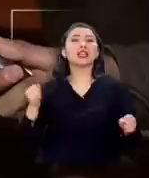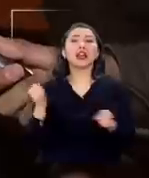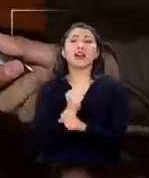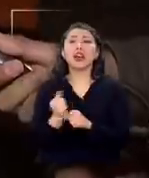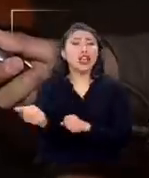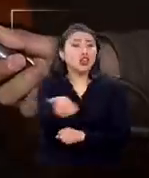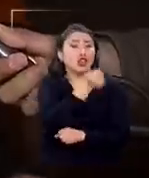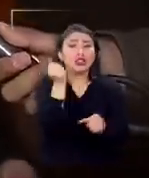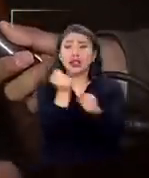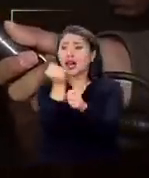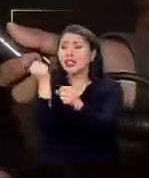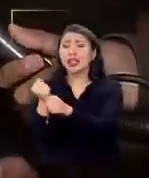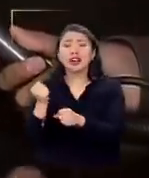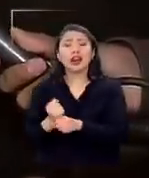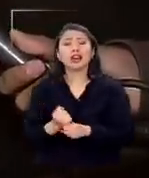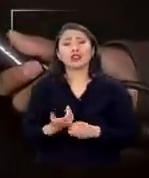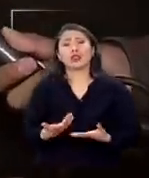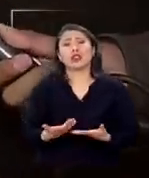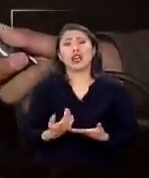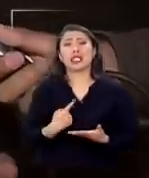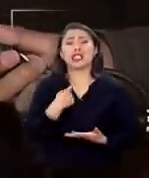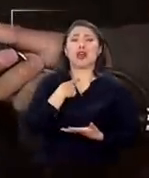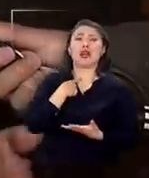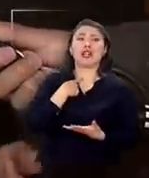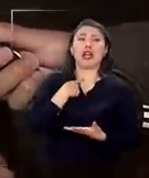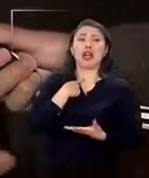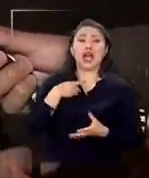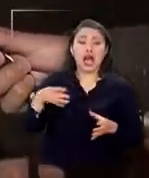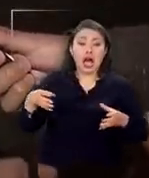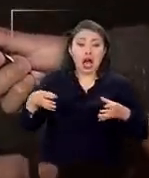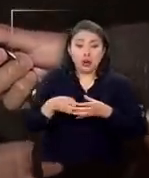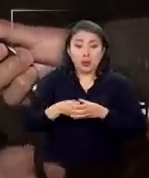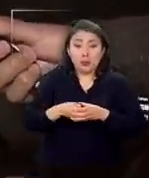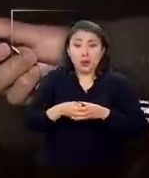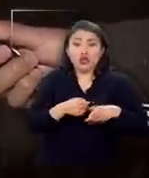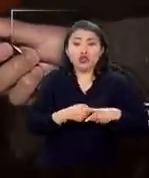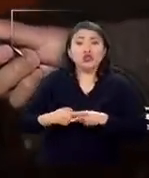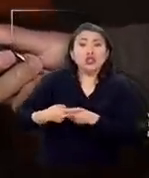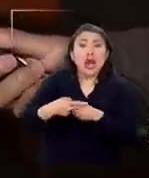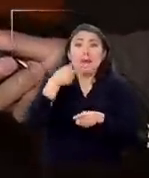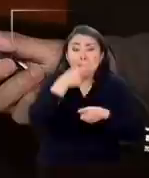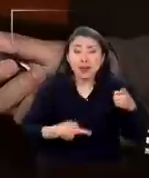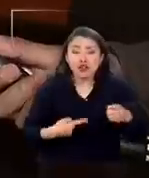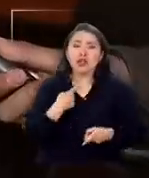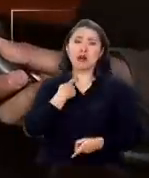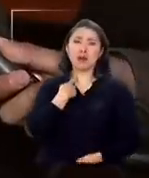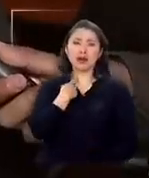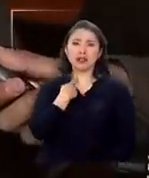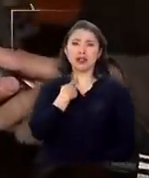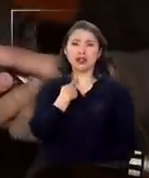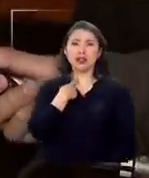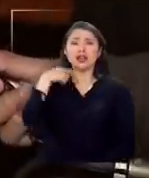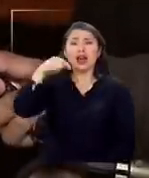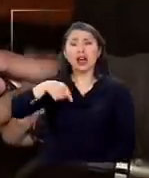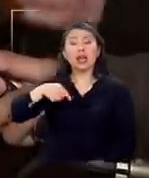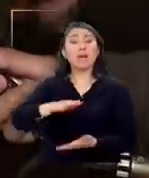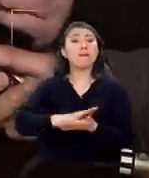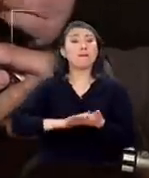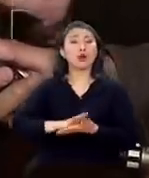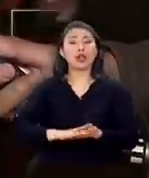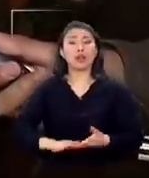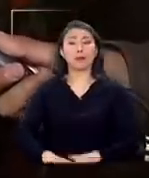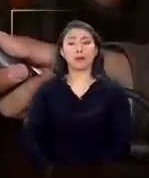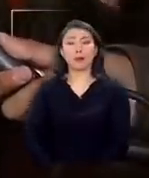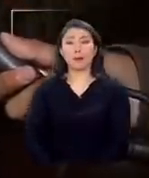todos son trabajadores, entonces se afecta a la clase acá, a toda la clase social, la clase media en este caso. Acá, por ejemplo,